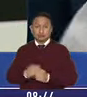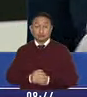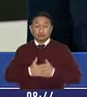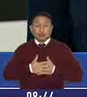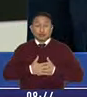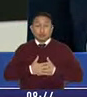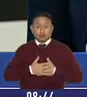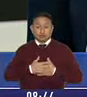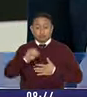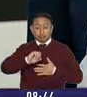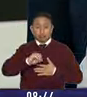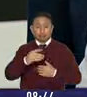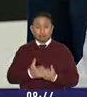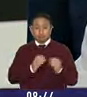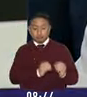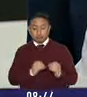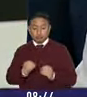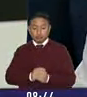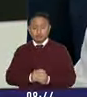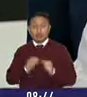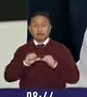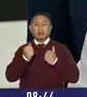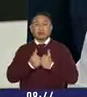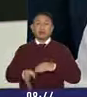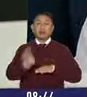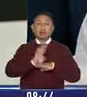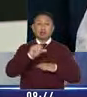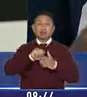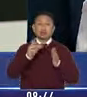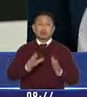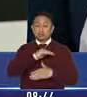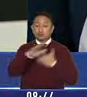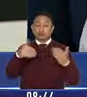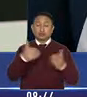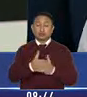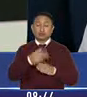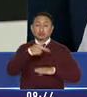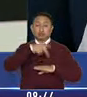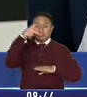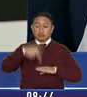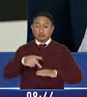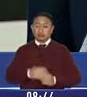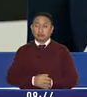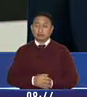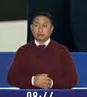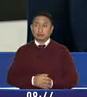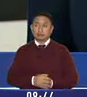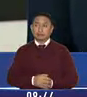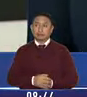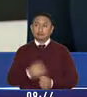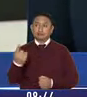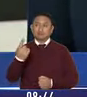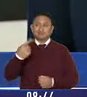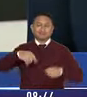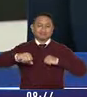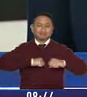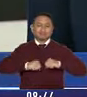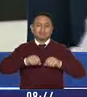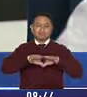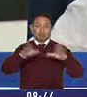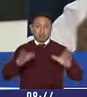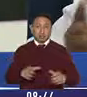contexto, inclusive yo voy a organizar asambleas ciudadanas en todo el territorio de la provincia de Pichincha. No solamente trabajaré en el